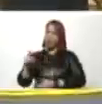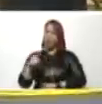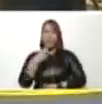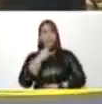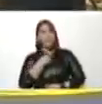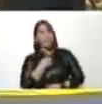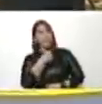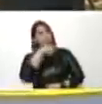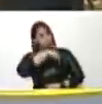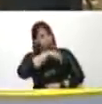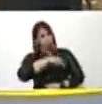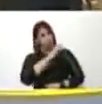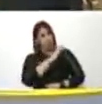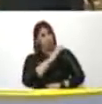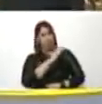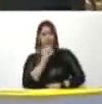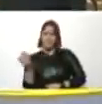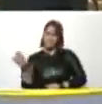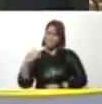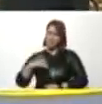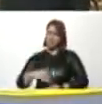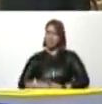estoy en Caracas, vente.